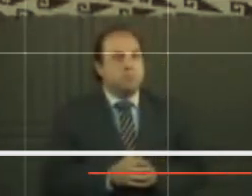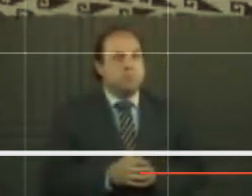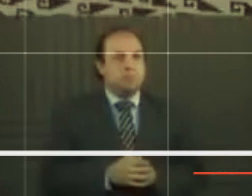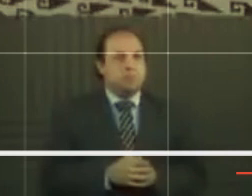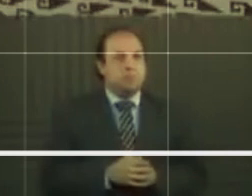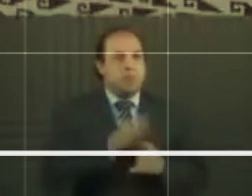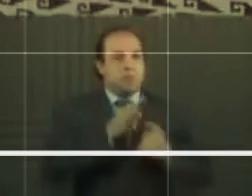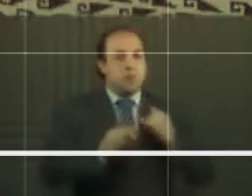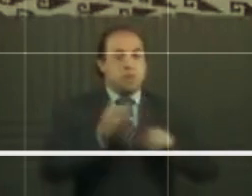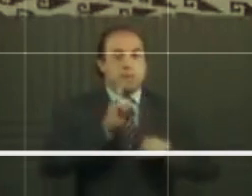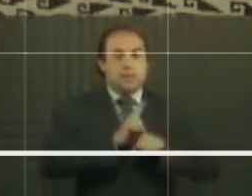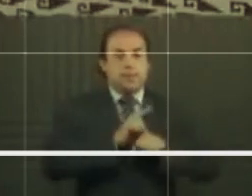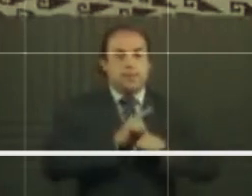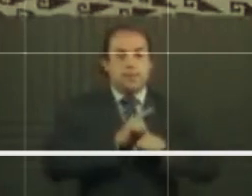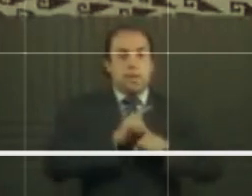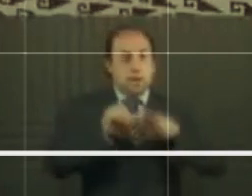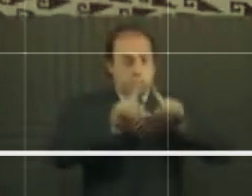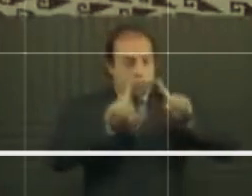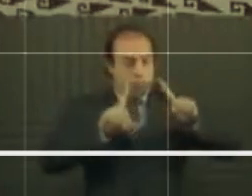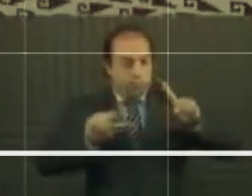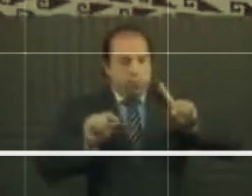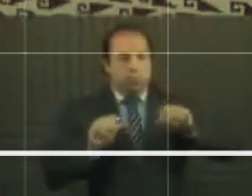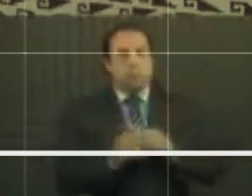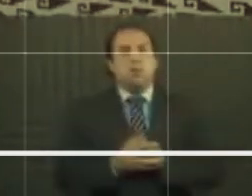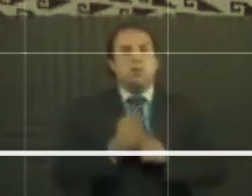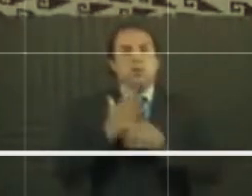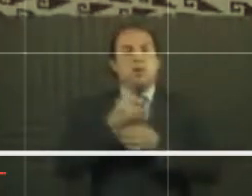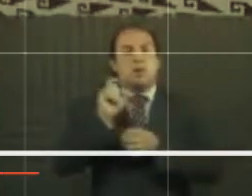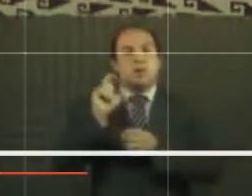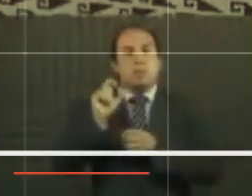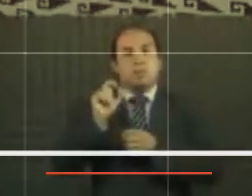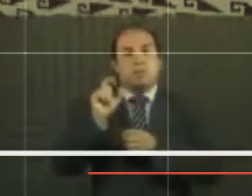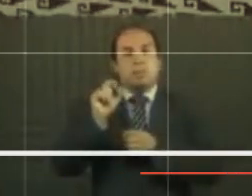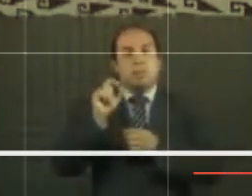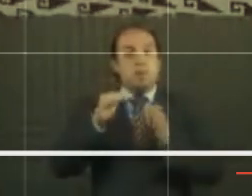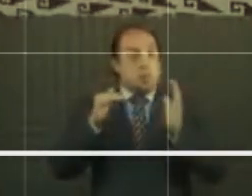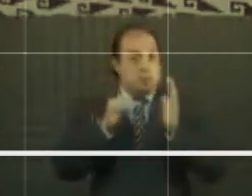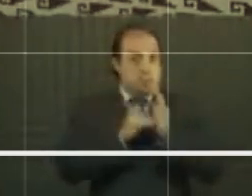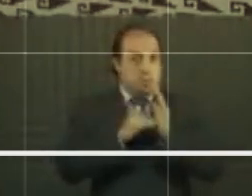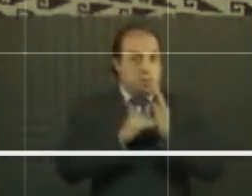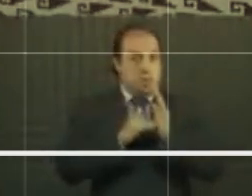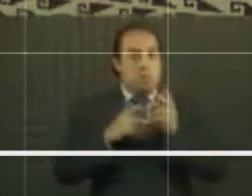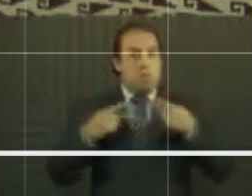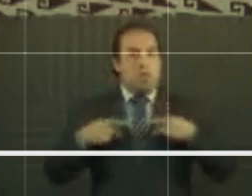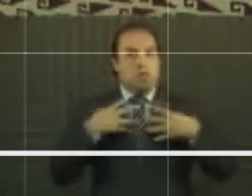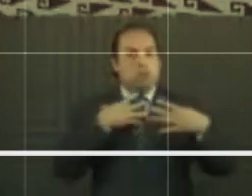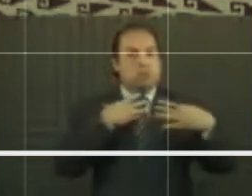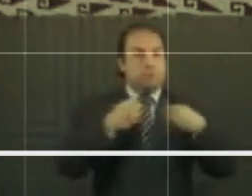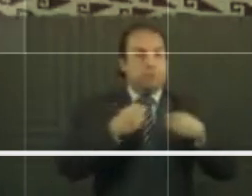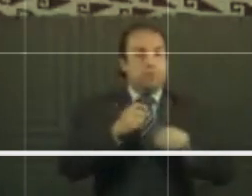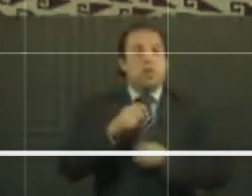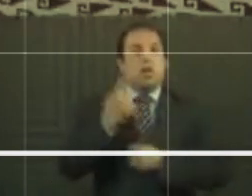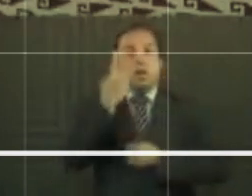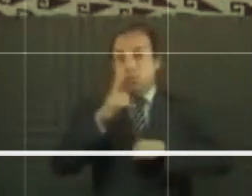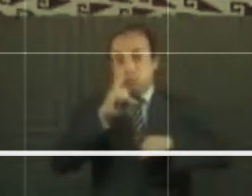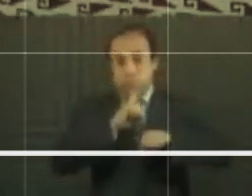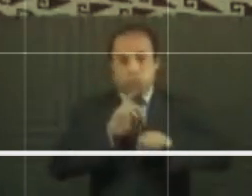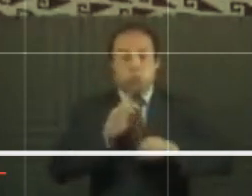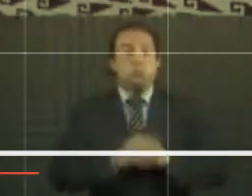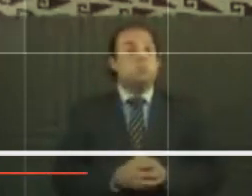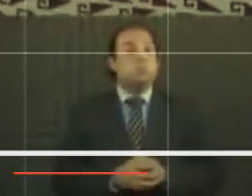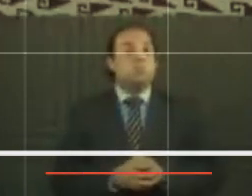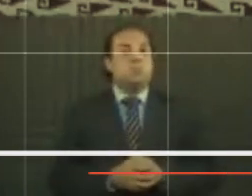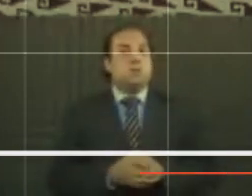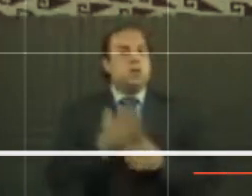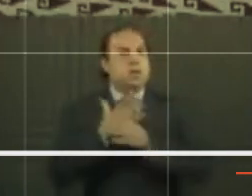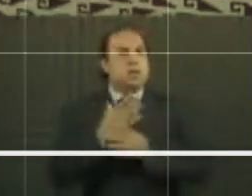en los últimos días a nivel nacional se habla ya incluso hasta de 20.000 contagios en 24 horas, ¿no? Por lo que nos